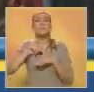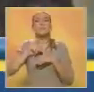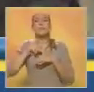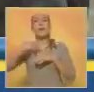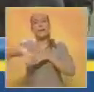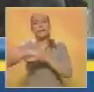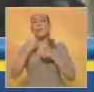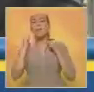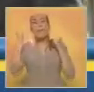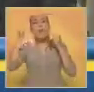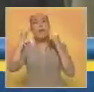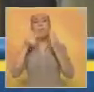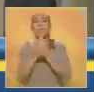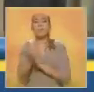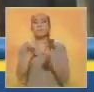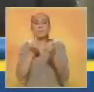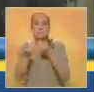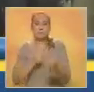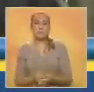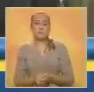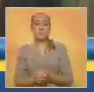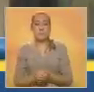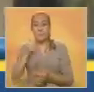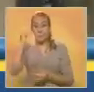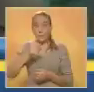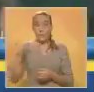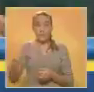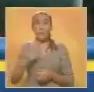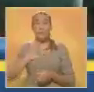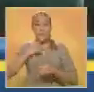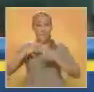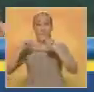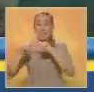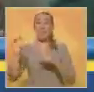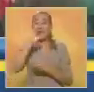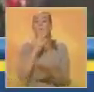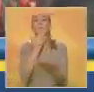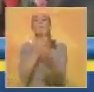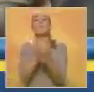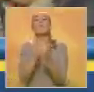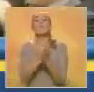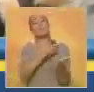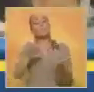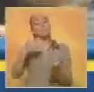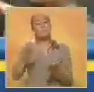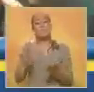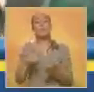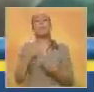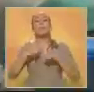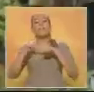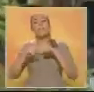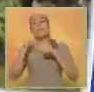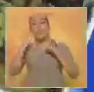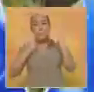equidad económica. Las autoridades de los distintos estados que decretaron desalojos están tomando diferentes opciones para el